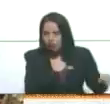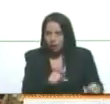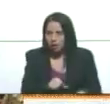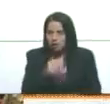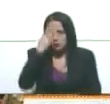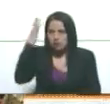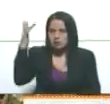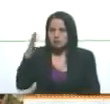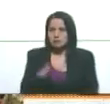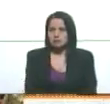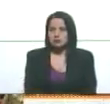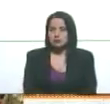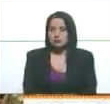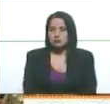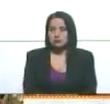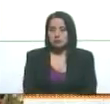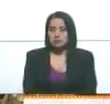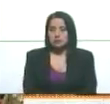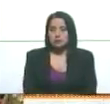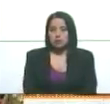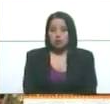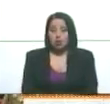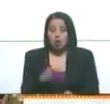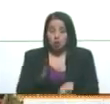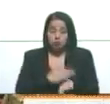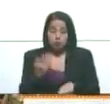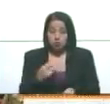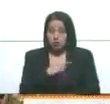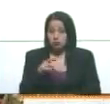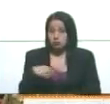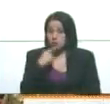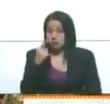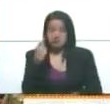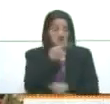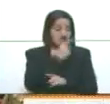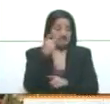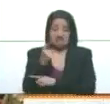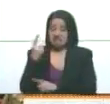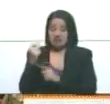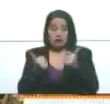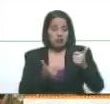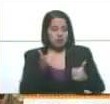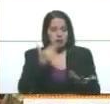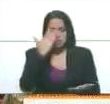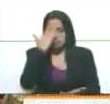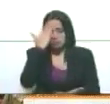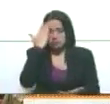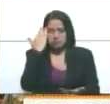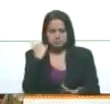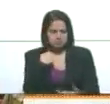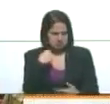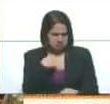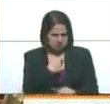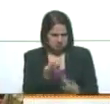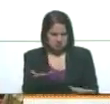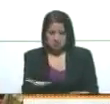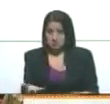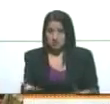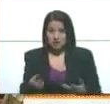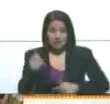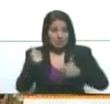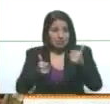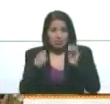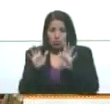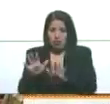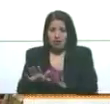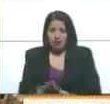desastre. Porque a nosotros nos dicen, no, que ustedes imponen los candidatos. Nosotros estamos imponiendo candidatos, nuestros candidatos son de ahí, ¿vale?